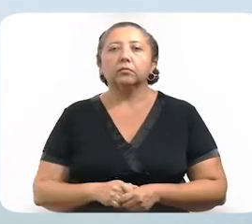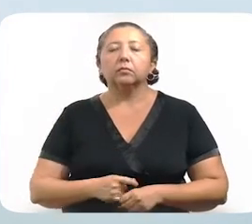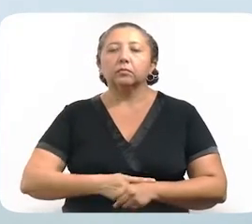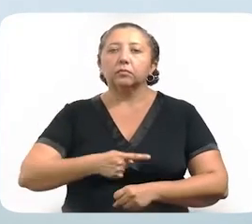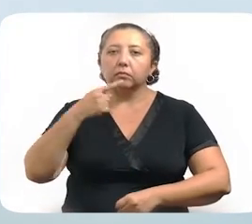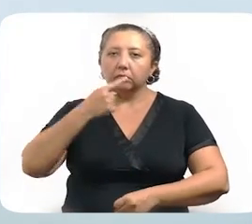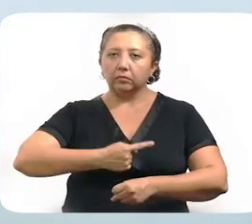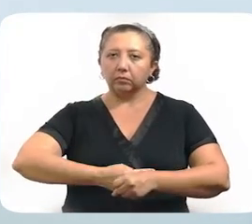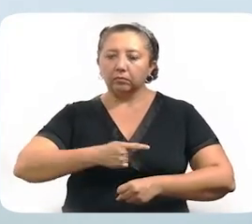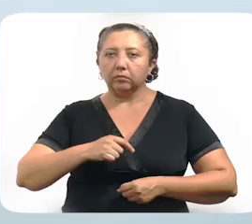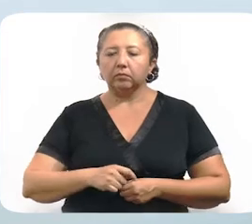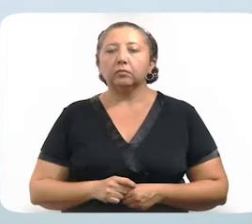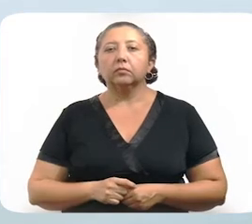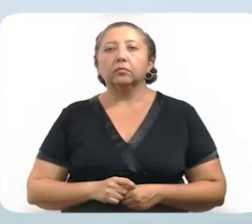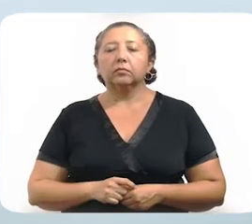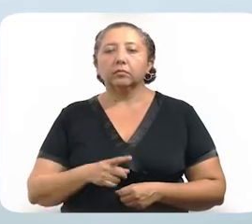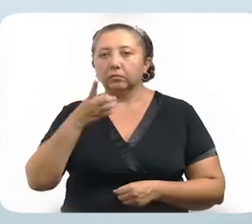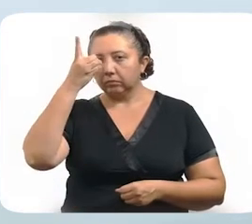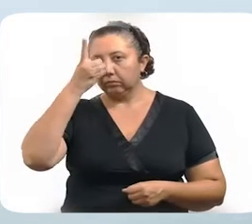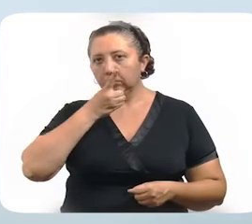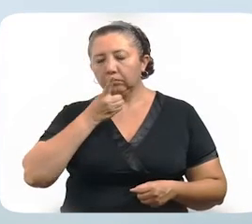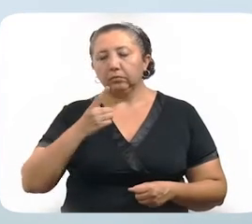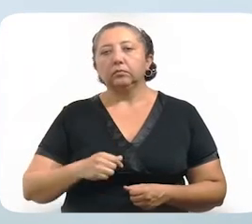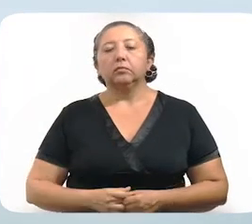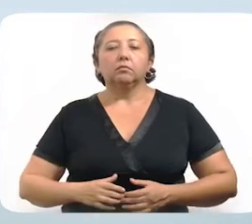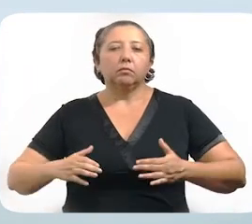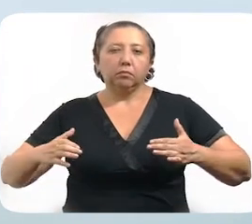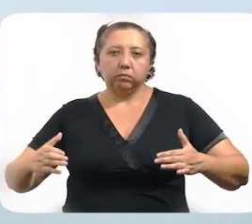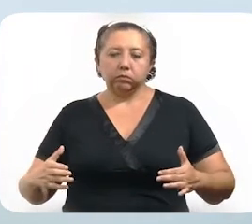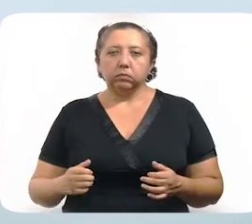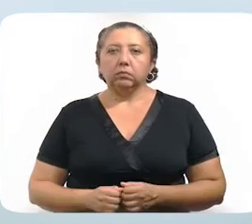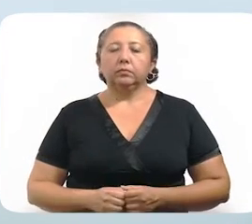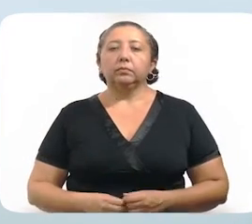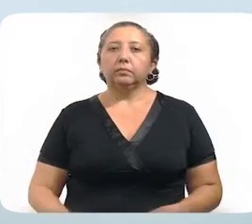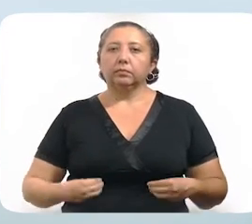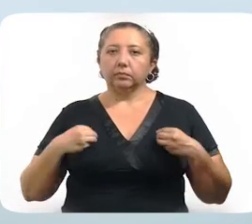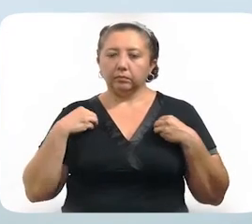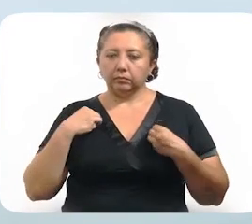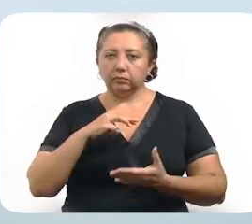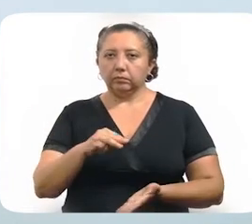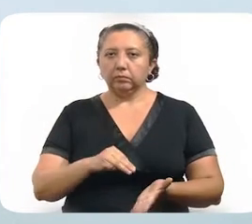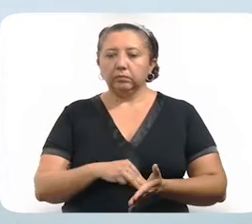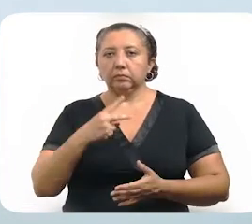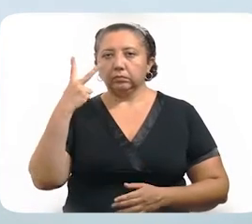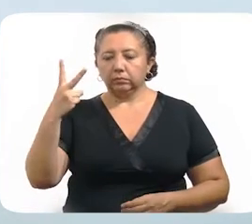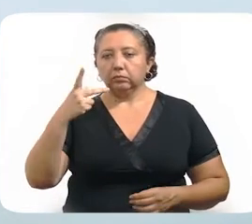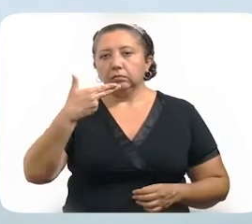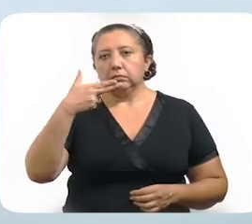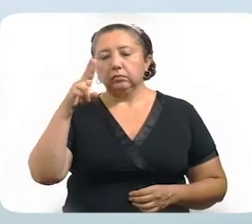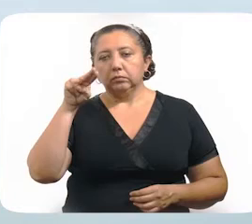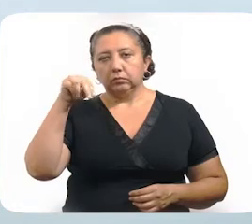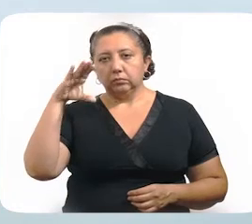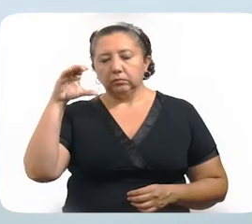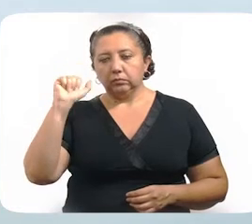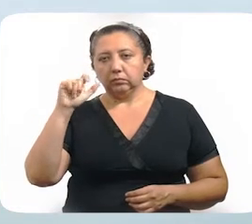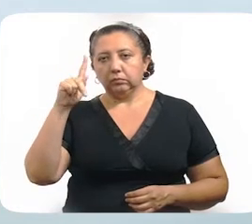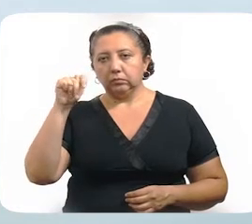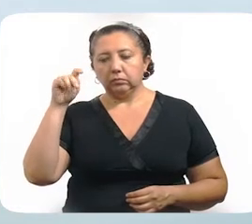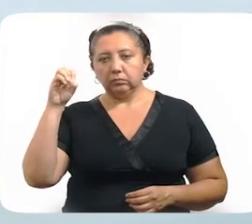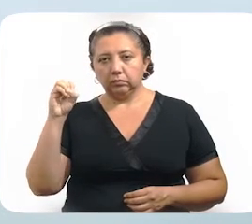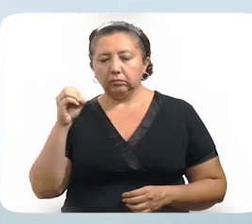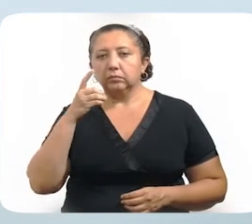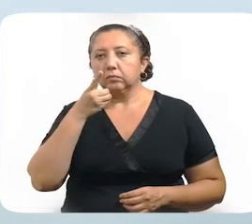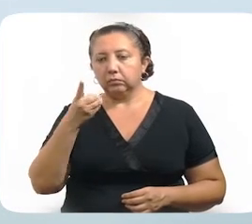hipertensión arterial sistémica diabetes mellitus y obesidad residían en mérida 2 junto a beto